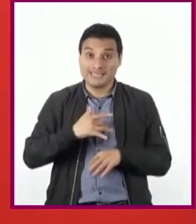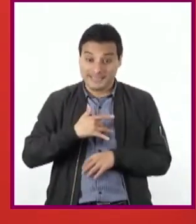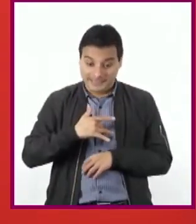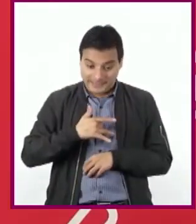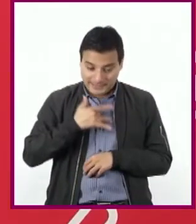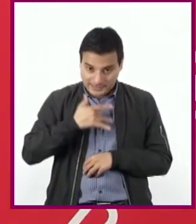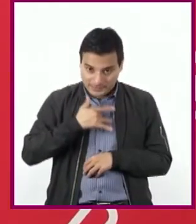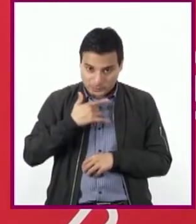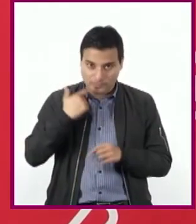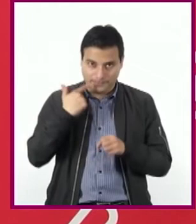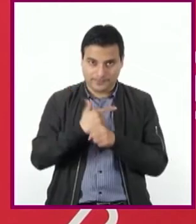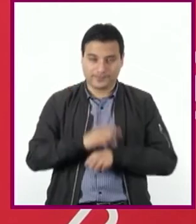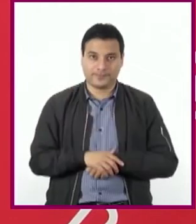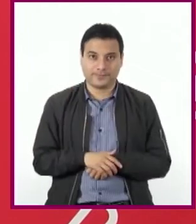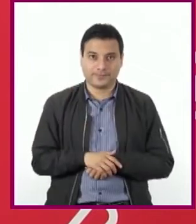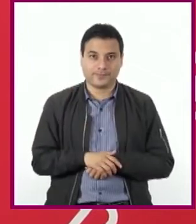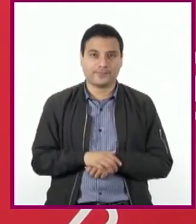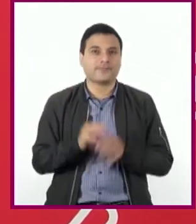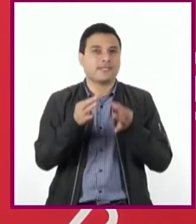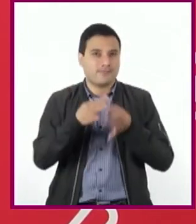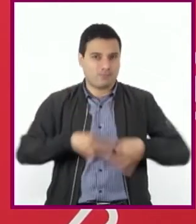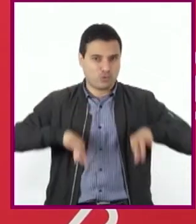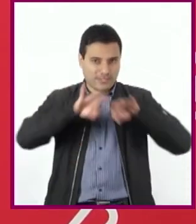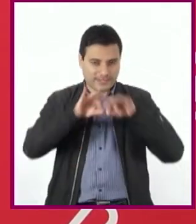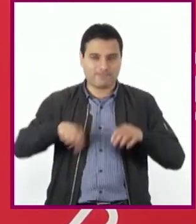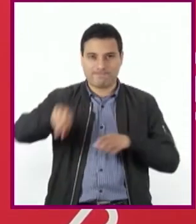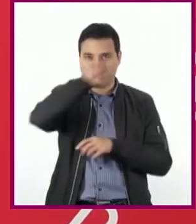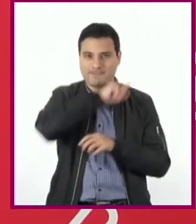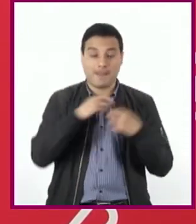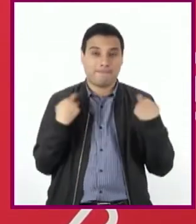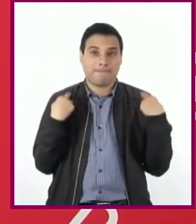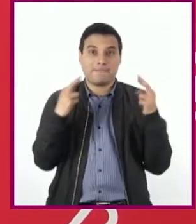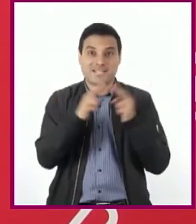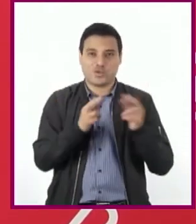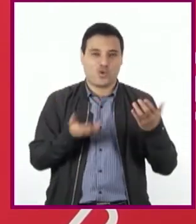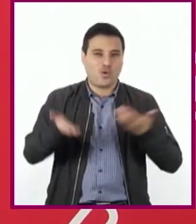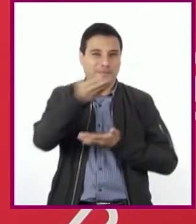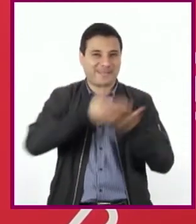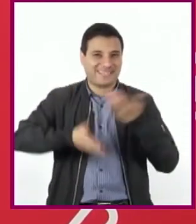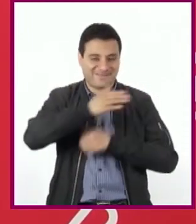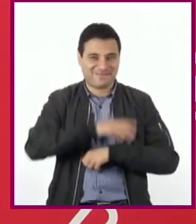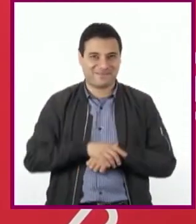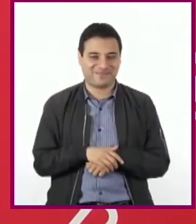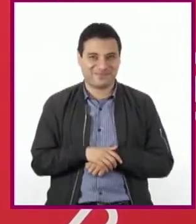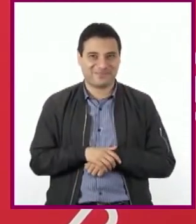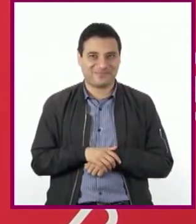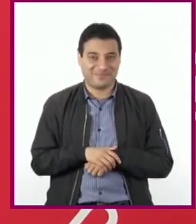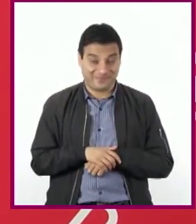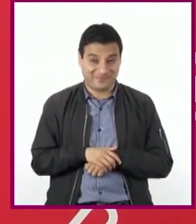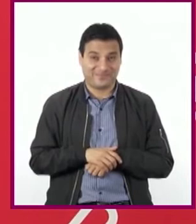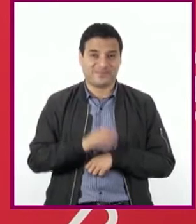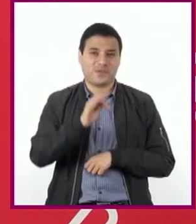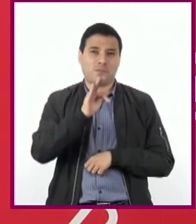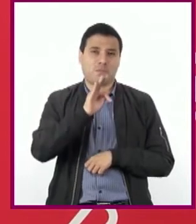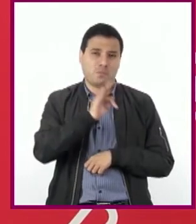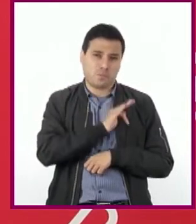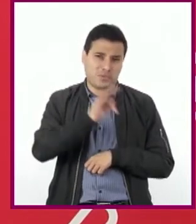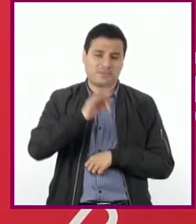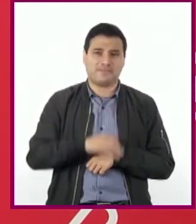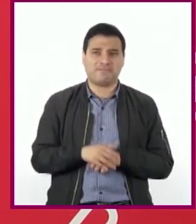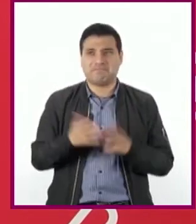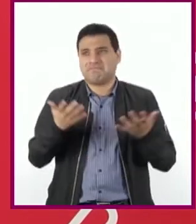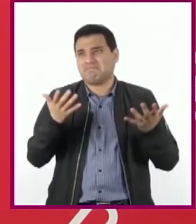colores. Es importante que compartan con sus profesores este ejercicio. Se pueden poner de acuerdo en una pintura